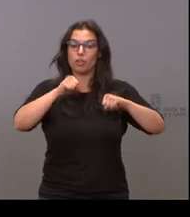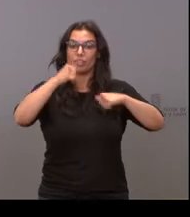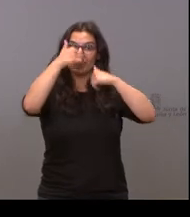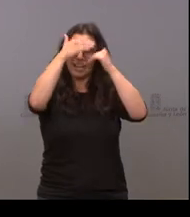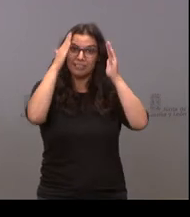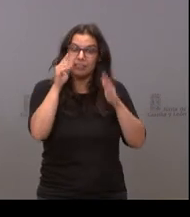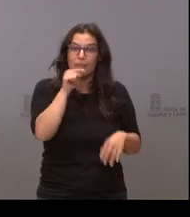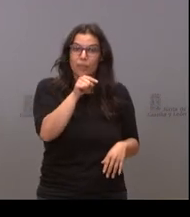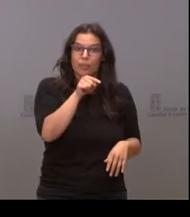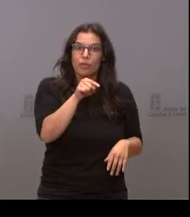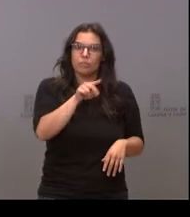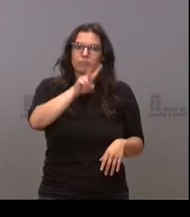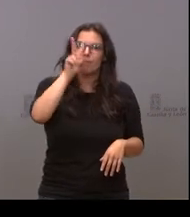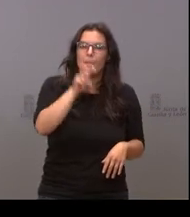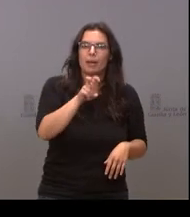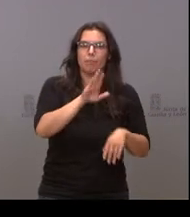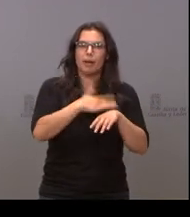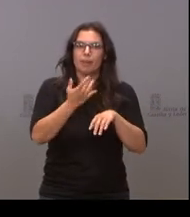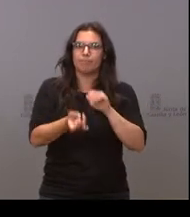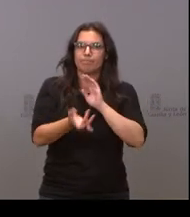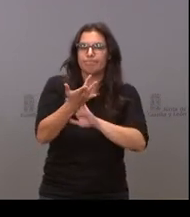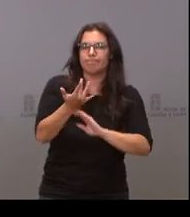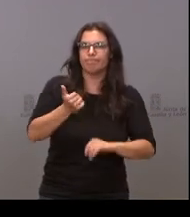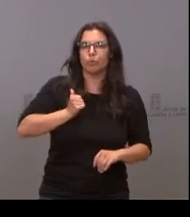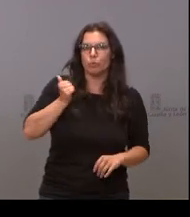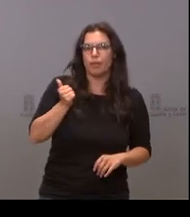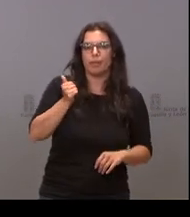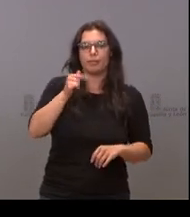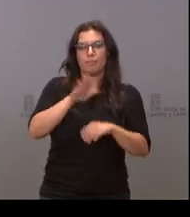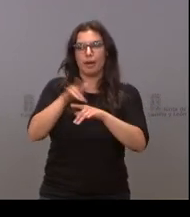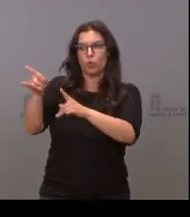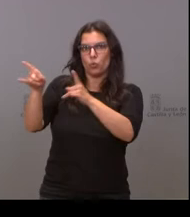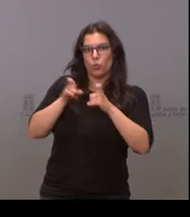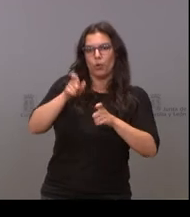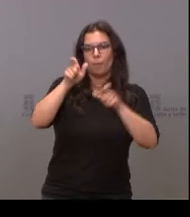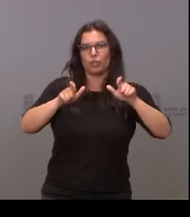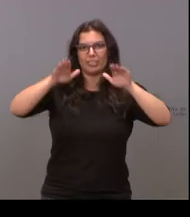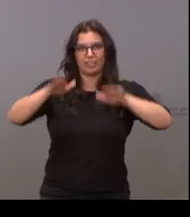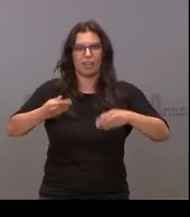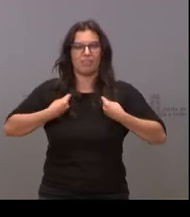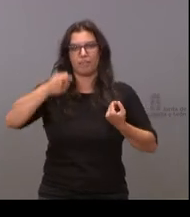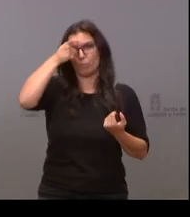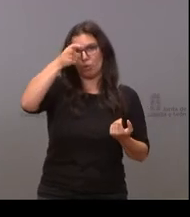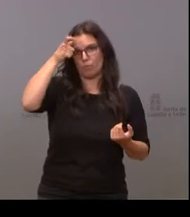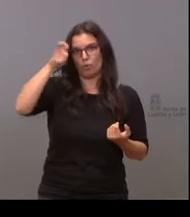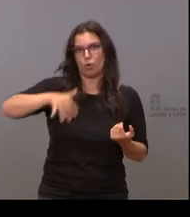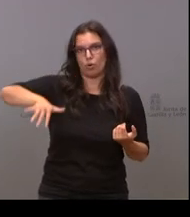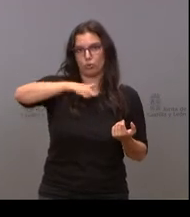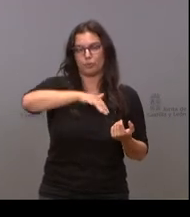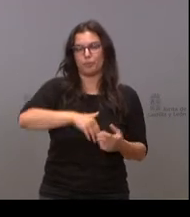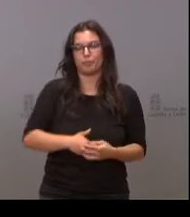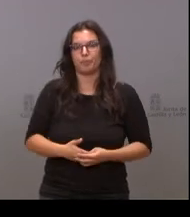sirva para generar oportunidades y para fijar población en el medio rural en el territorio